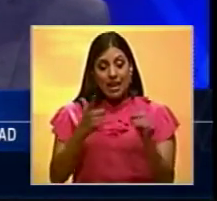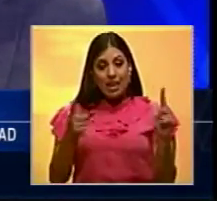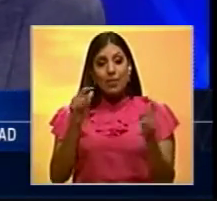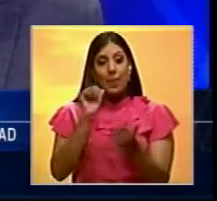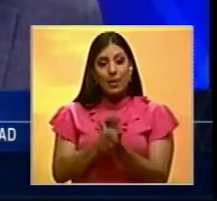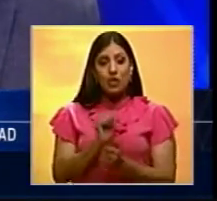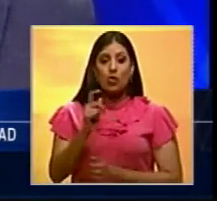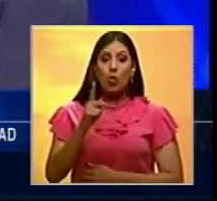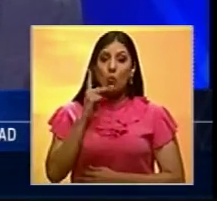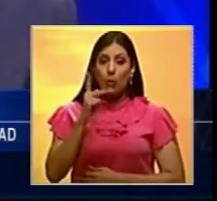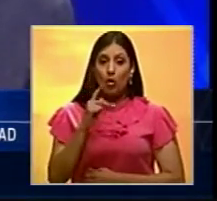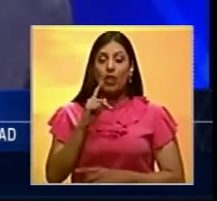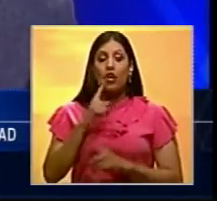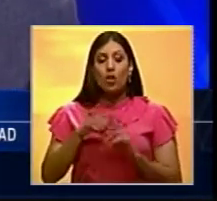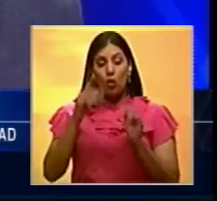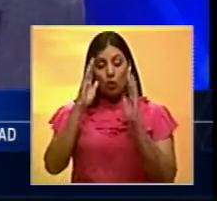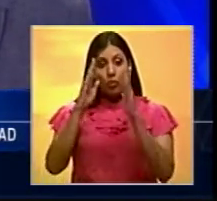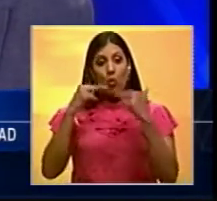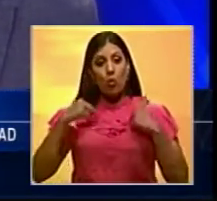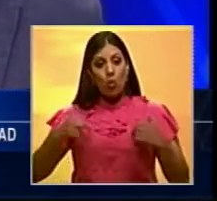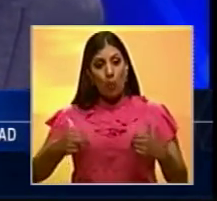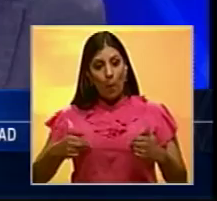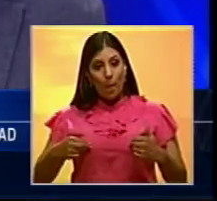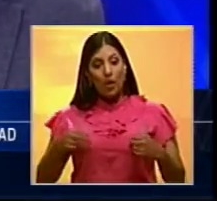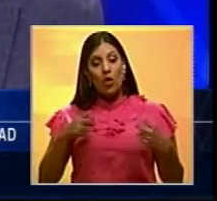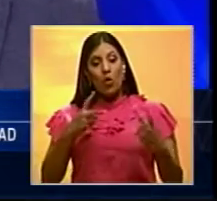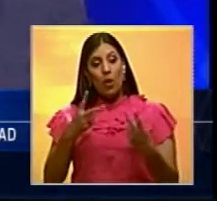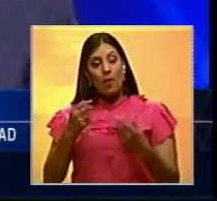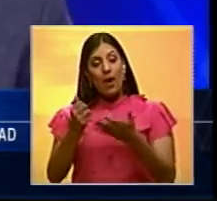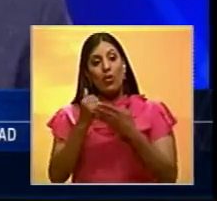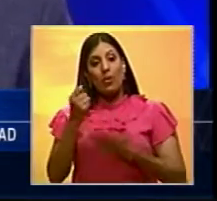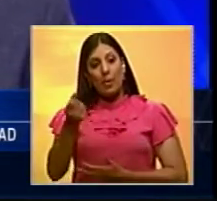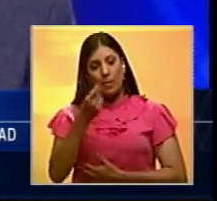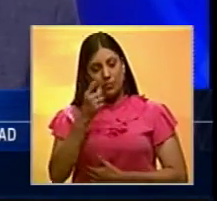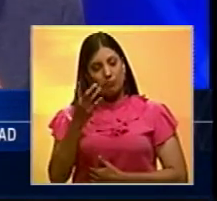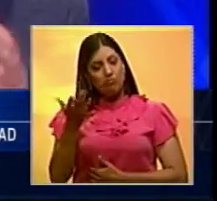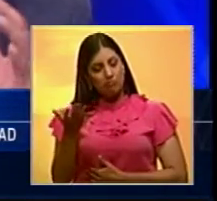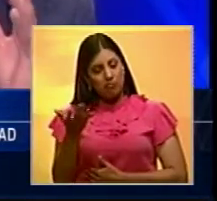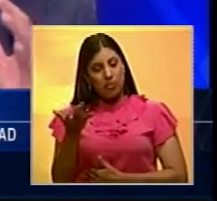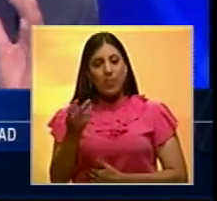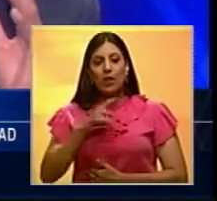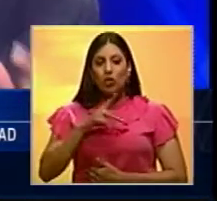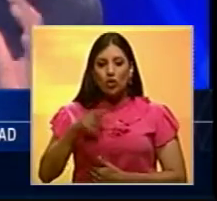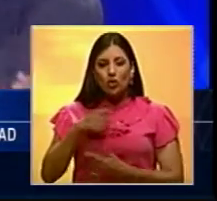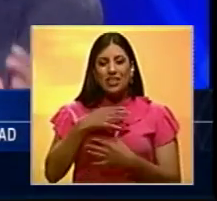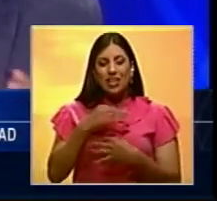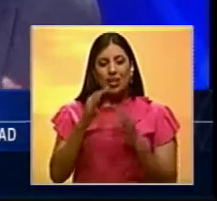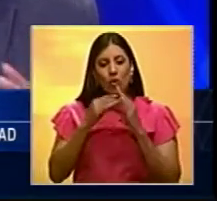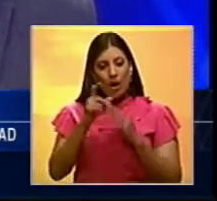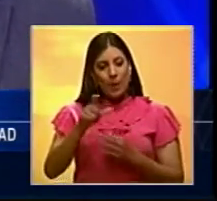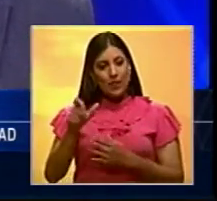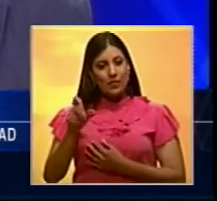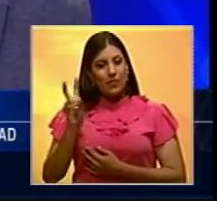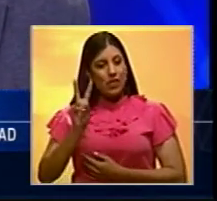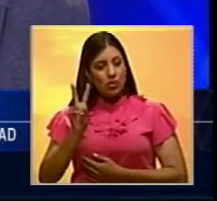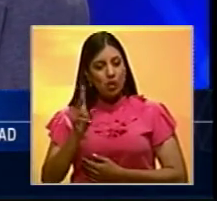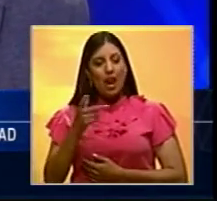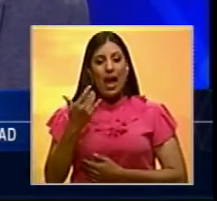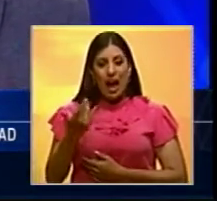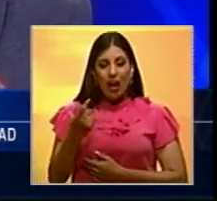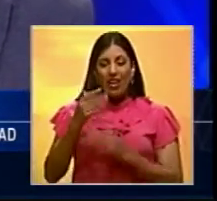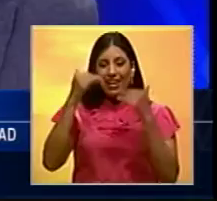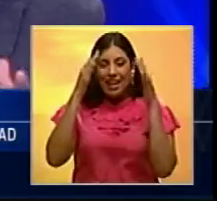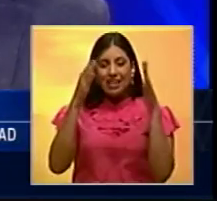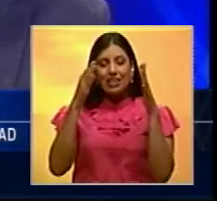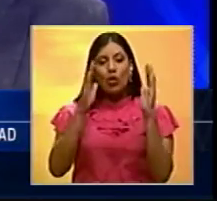presos políticos, en el canal humanitario para recibir la ayuda de medicina y sin duda alguna en lo que nos interesa a todos los venezolanos de manera central,